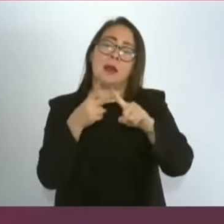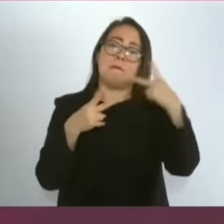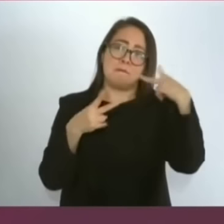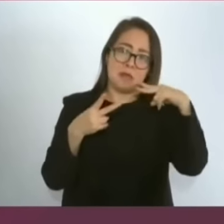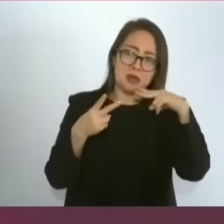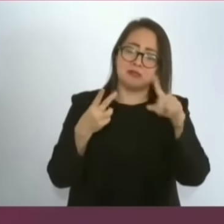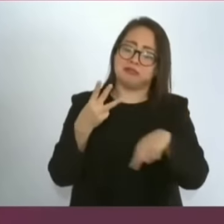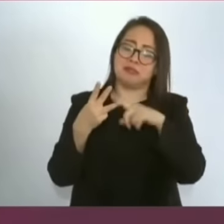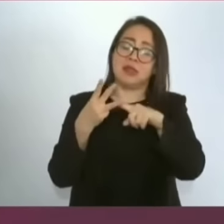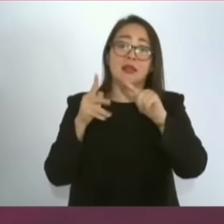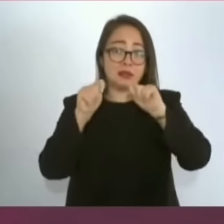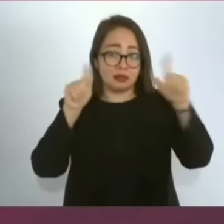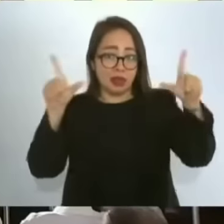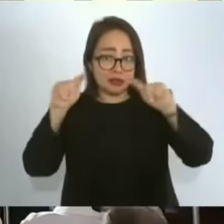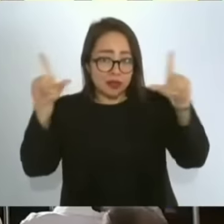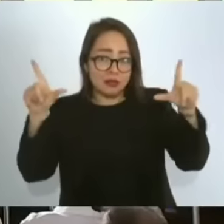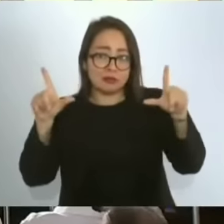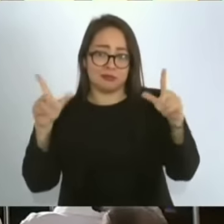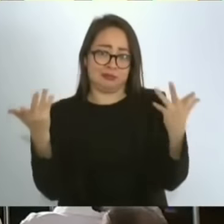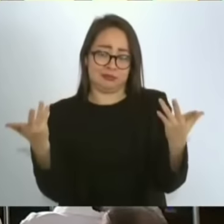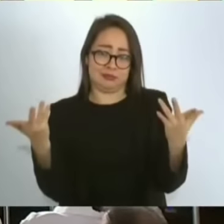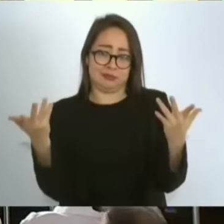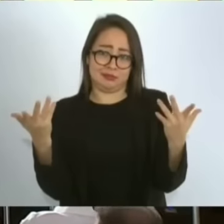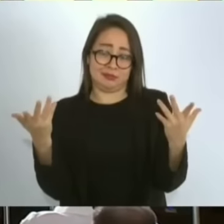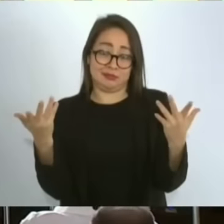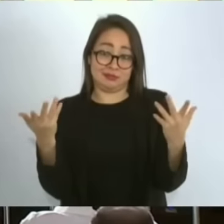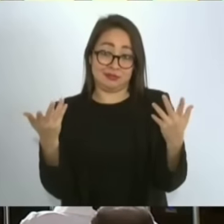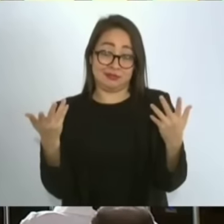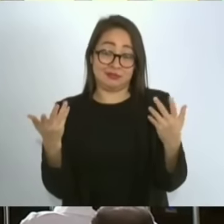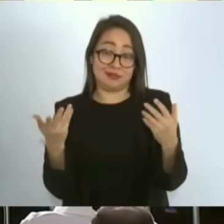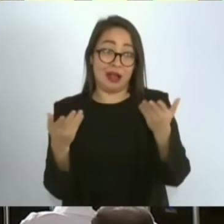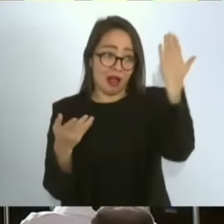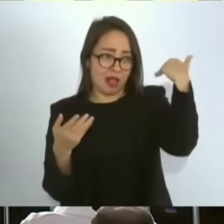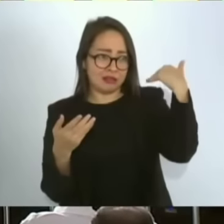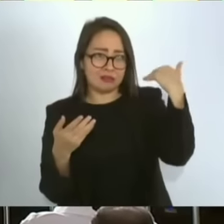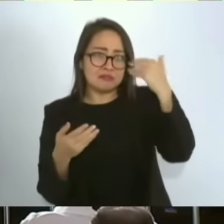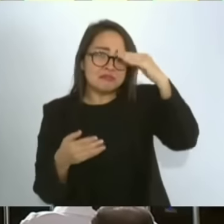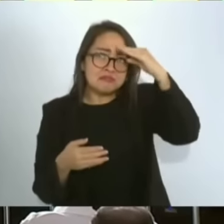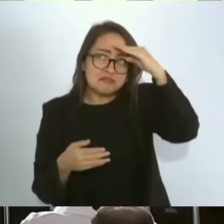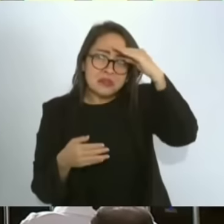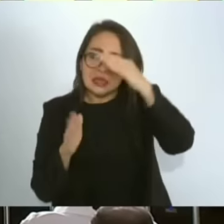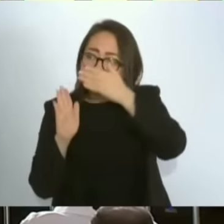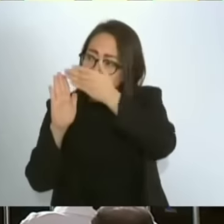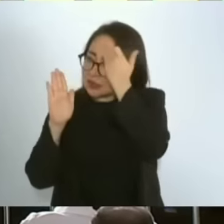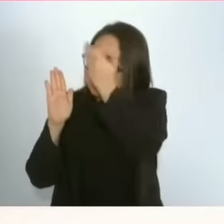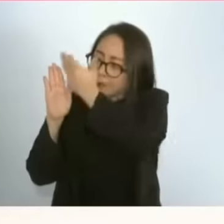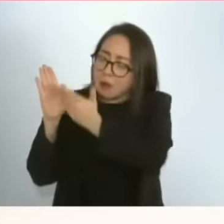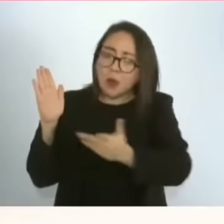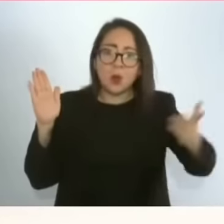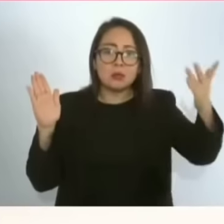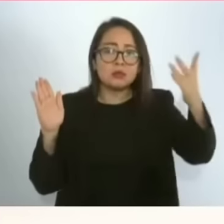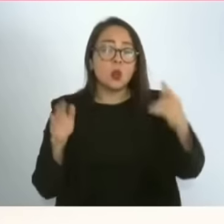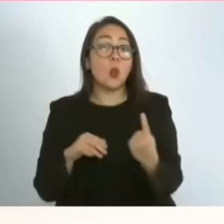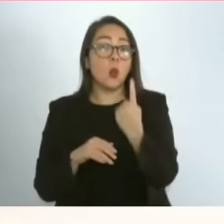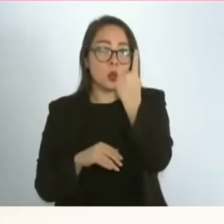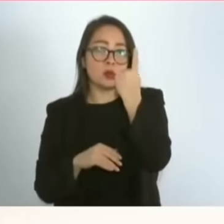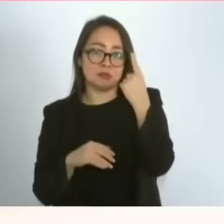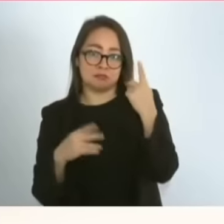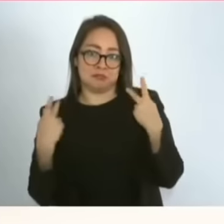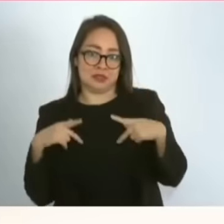Por ese entonces, un dirigente que